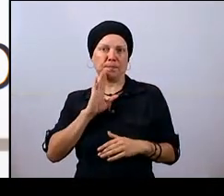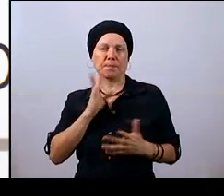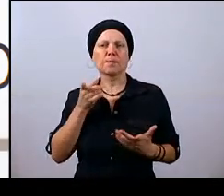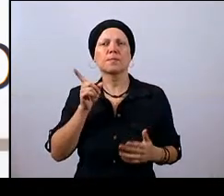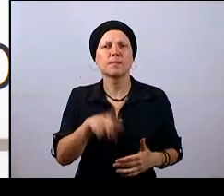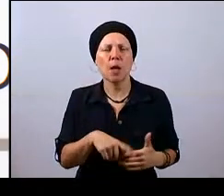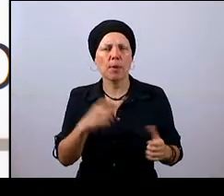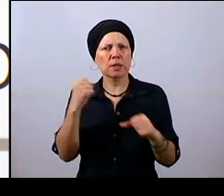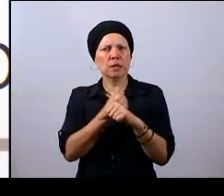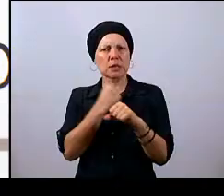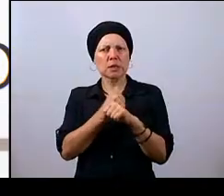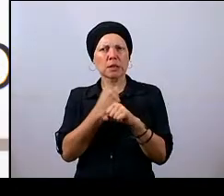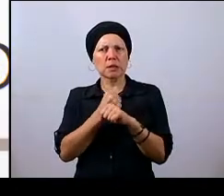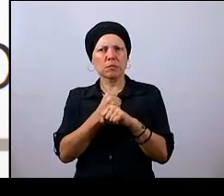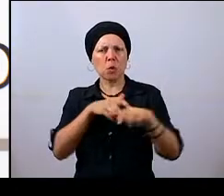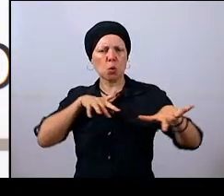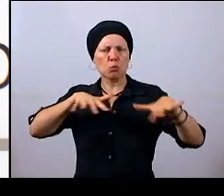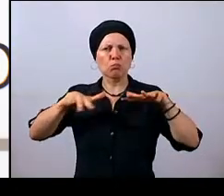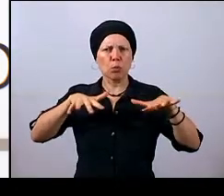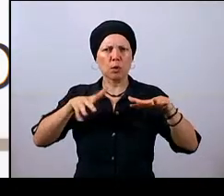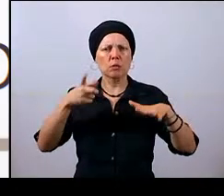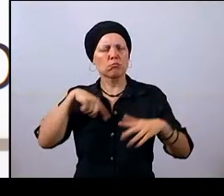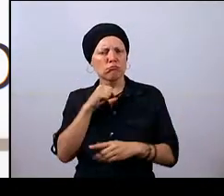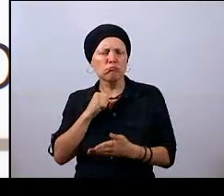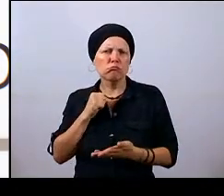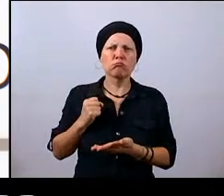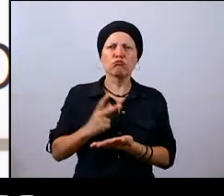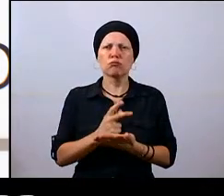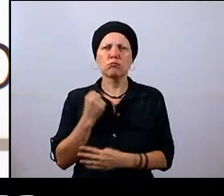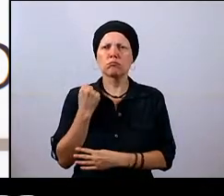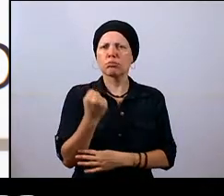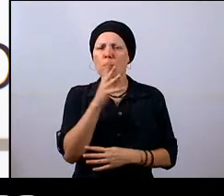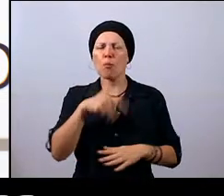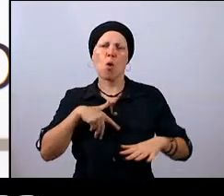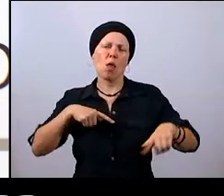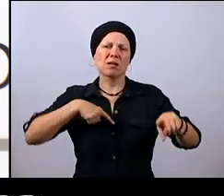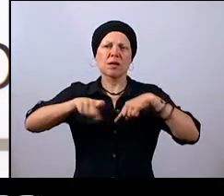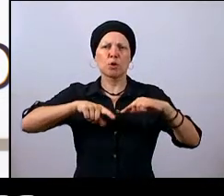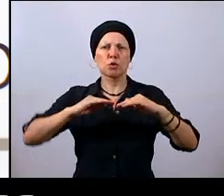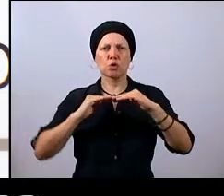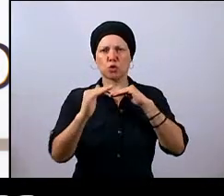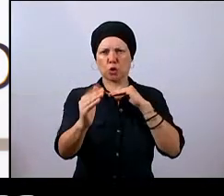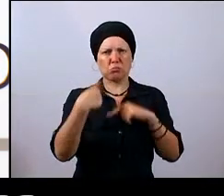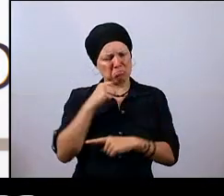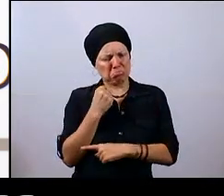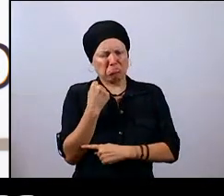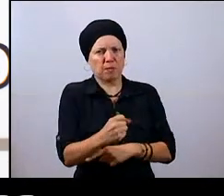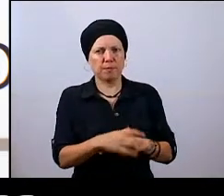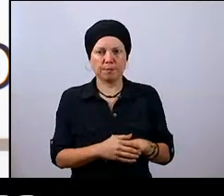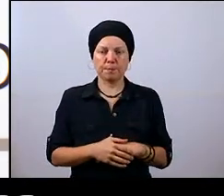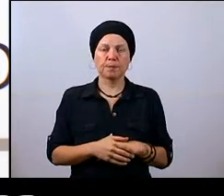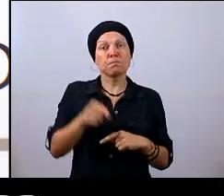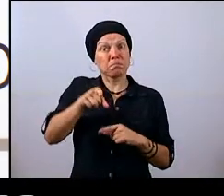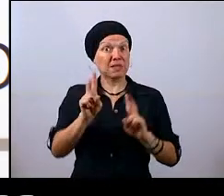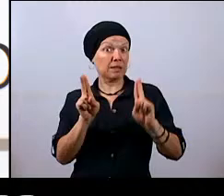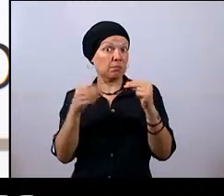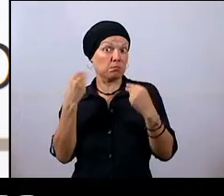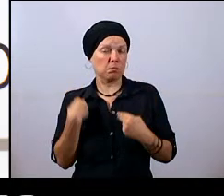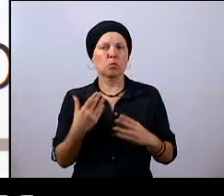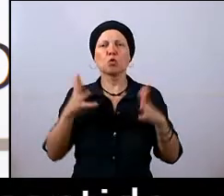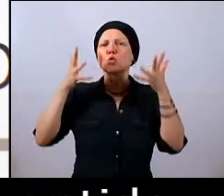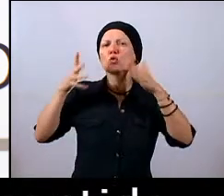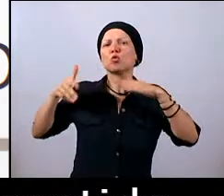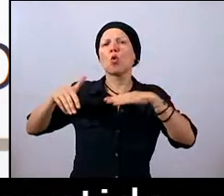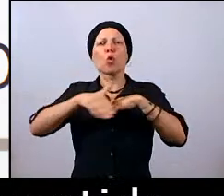también trabajamos en esa movilidad y apostamos por el transporte sostenible. En este sentido, el Consejo